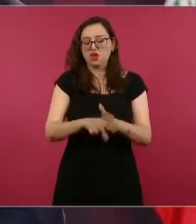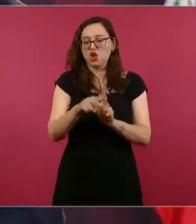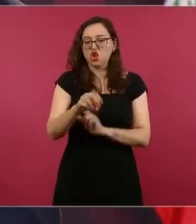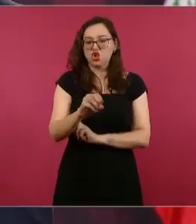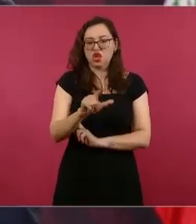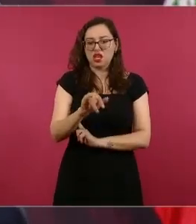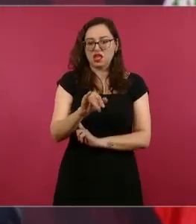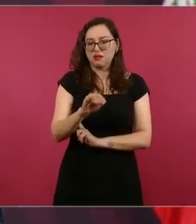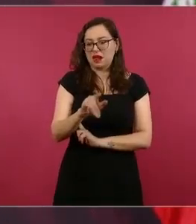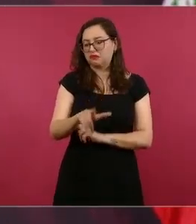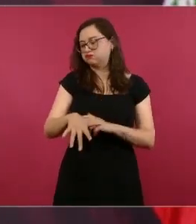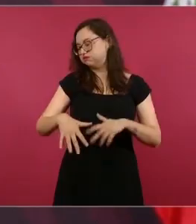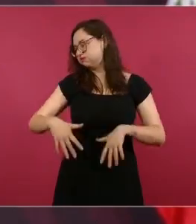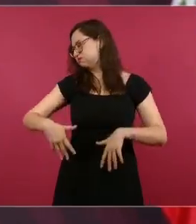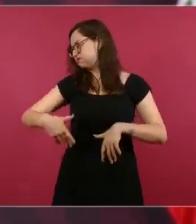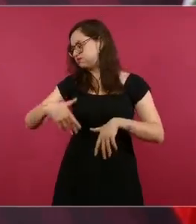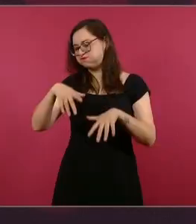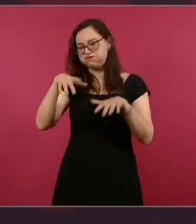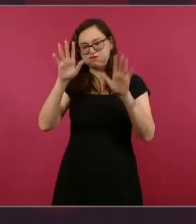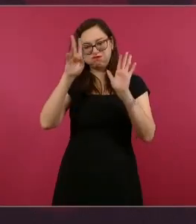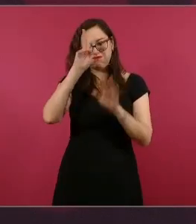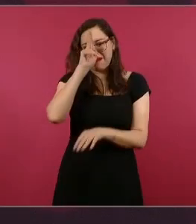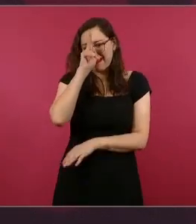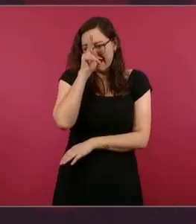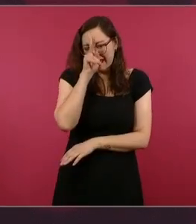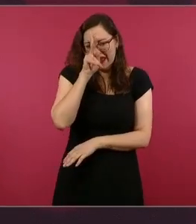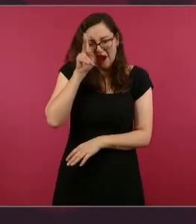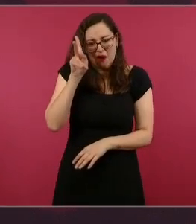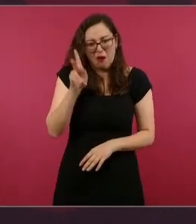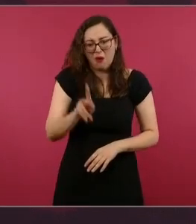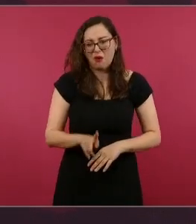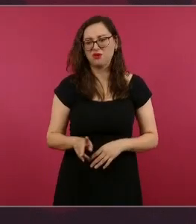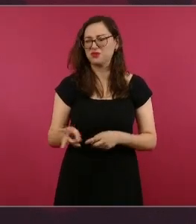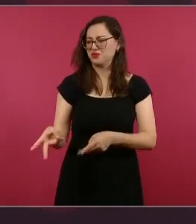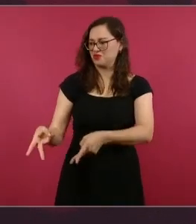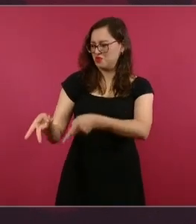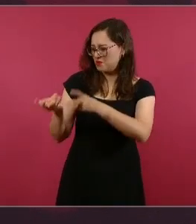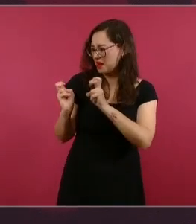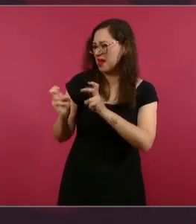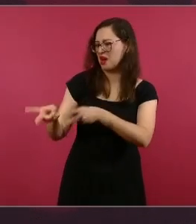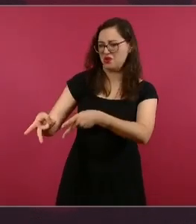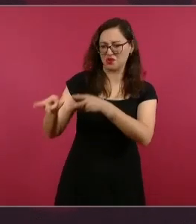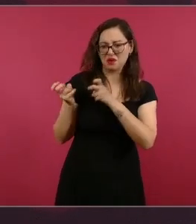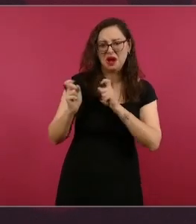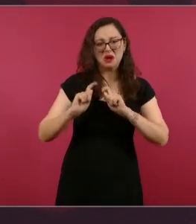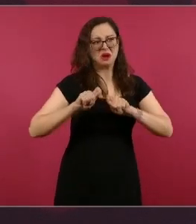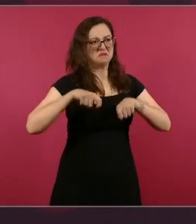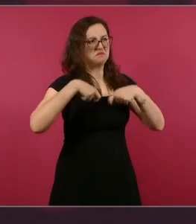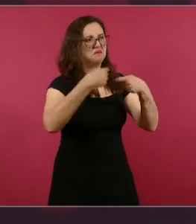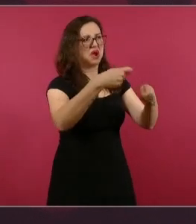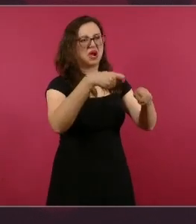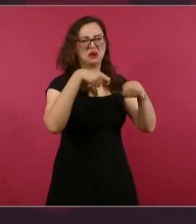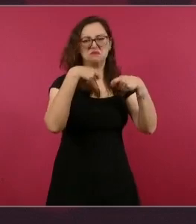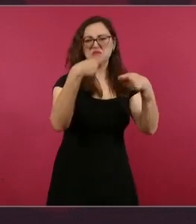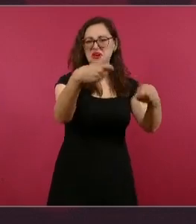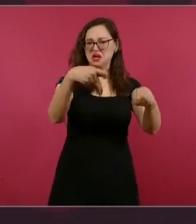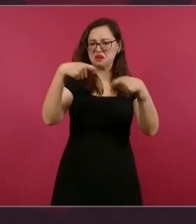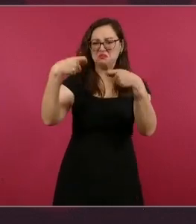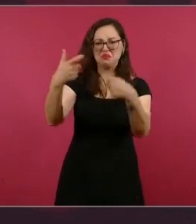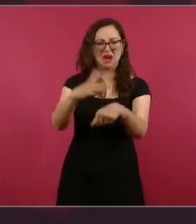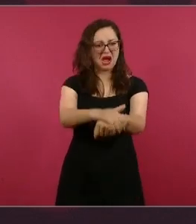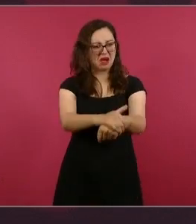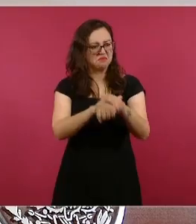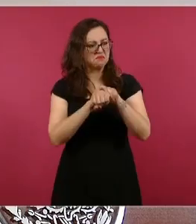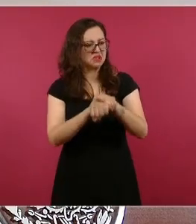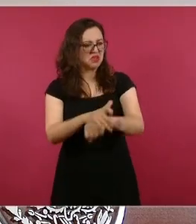se encargaron de entregar todos los bienes de la nación, del pueblo de México, a sus